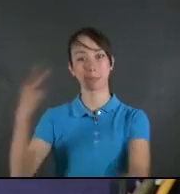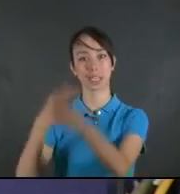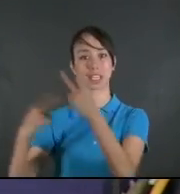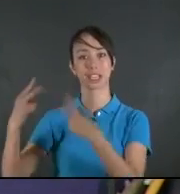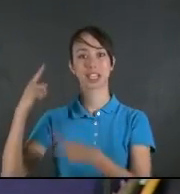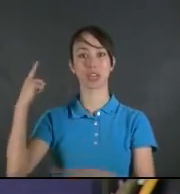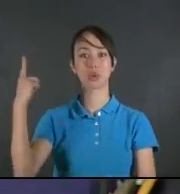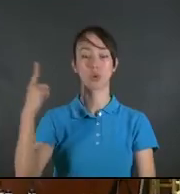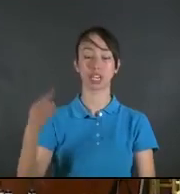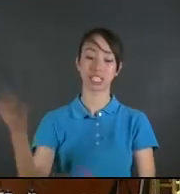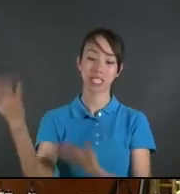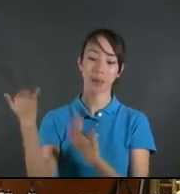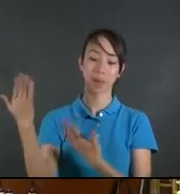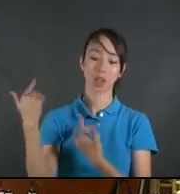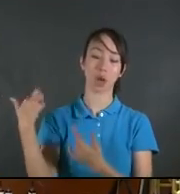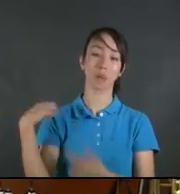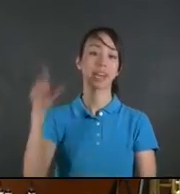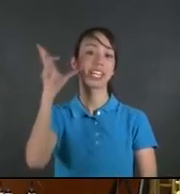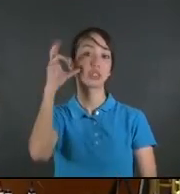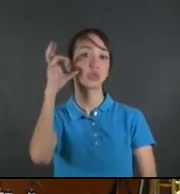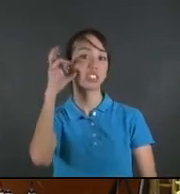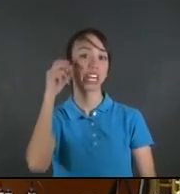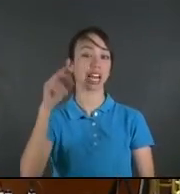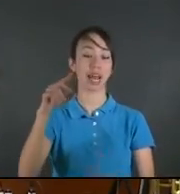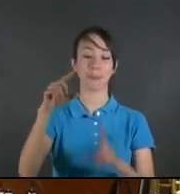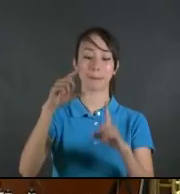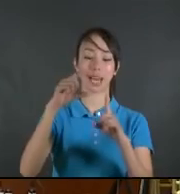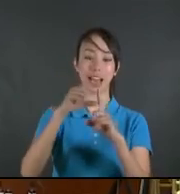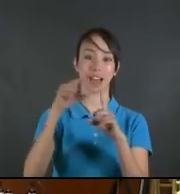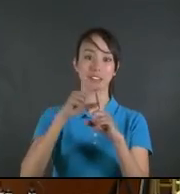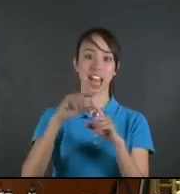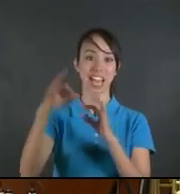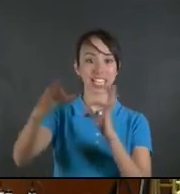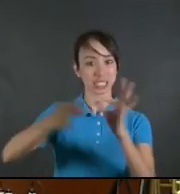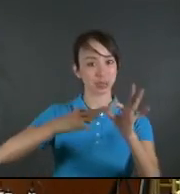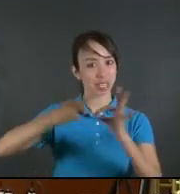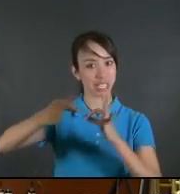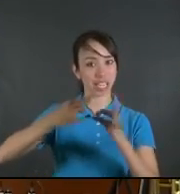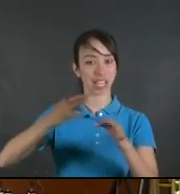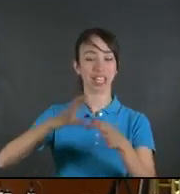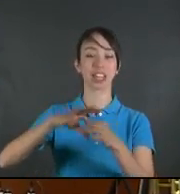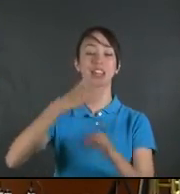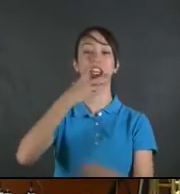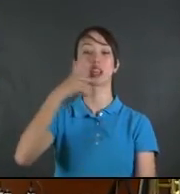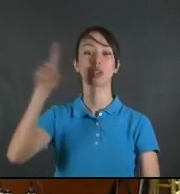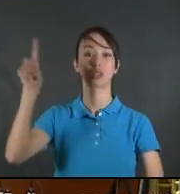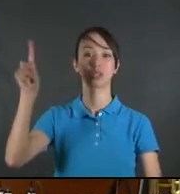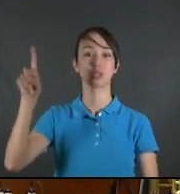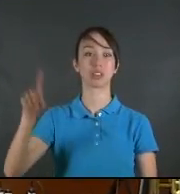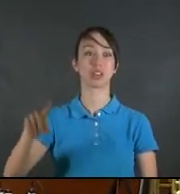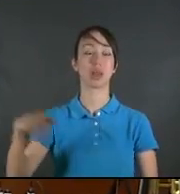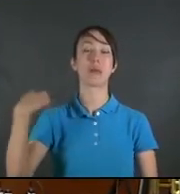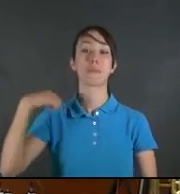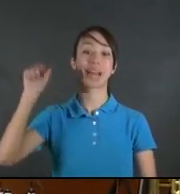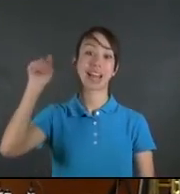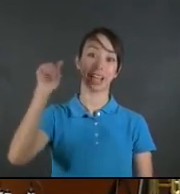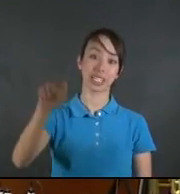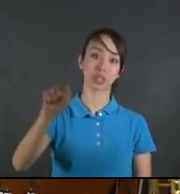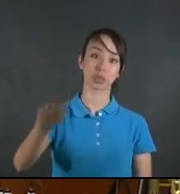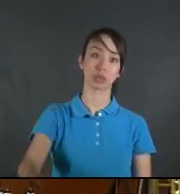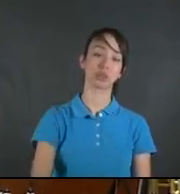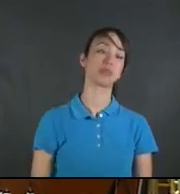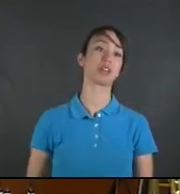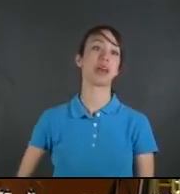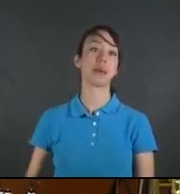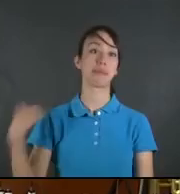convocatoria para oír la palabra explicada de Dios para eso